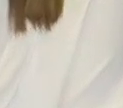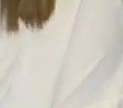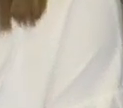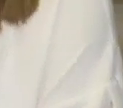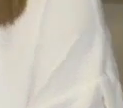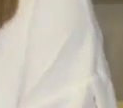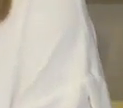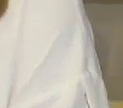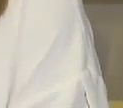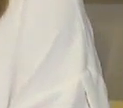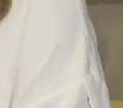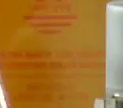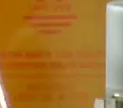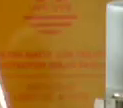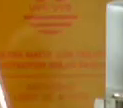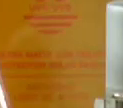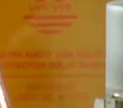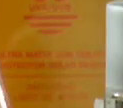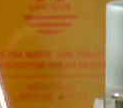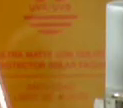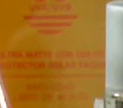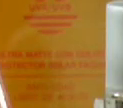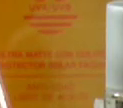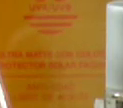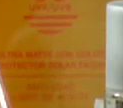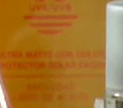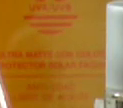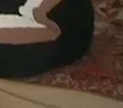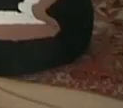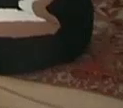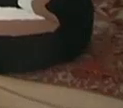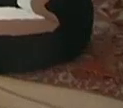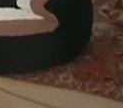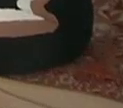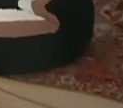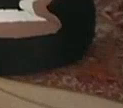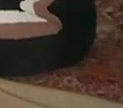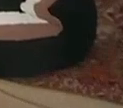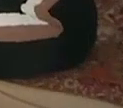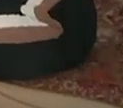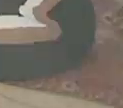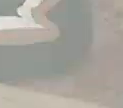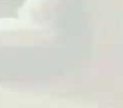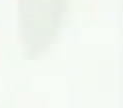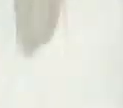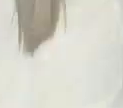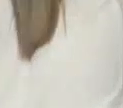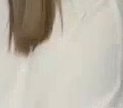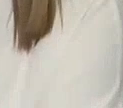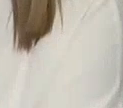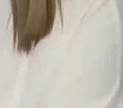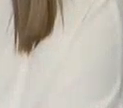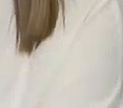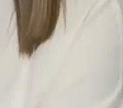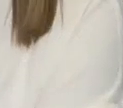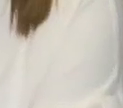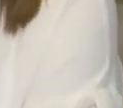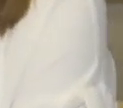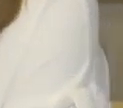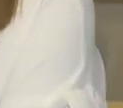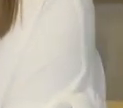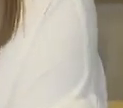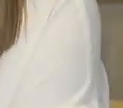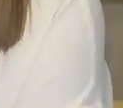a mayores beneficios. Y ponerse en contacto para ser partícipe es muy fácil. A través del